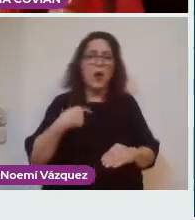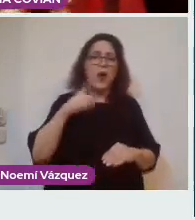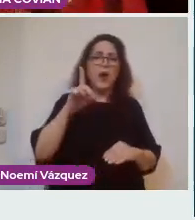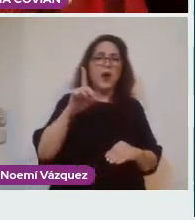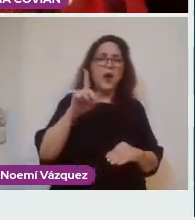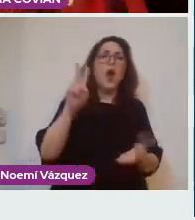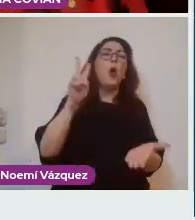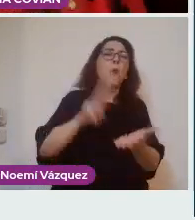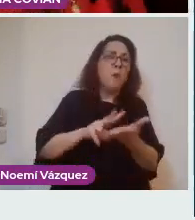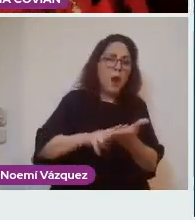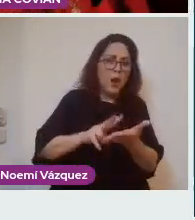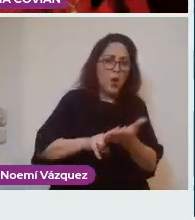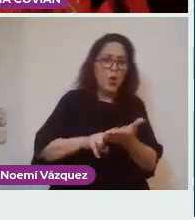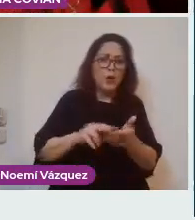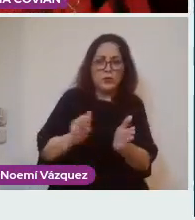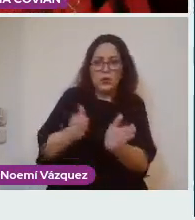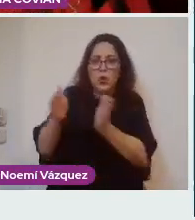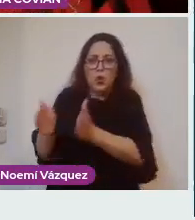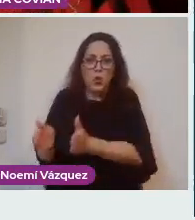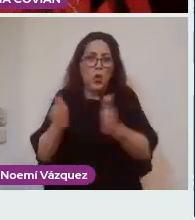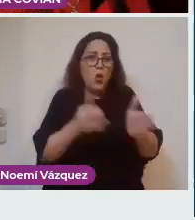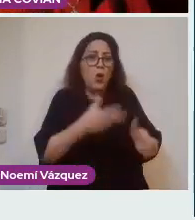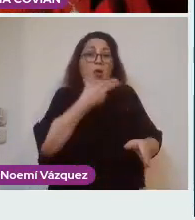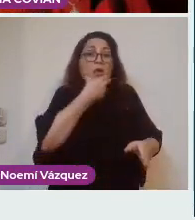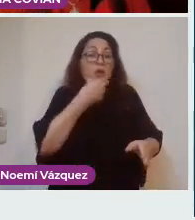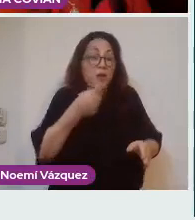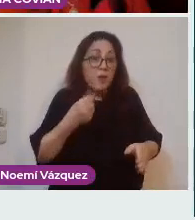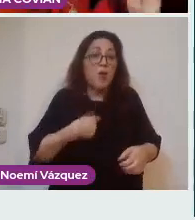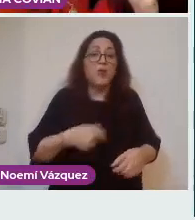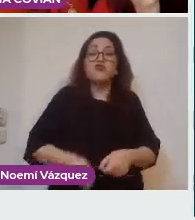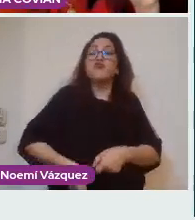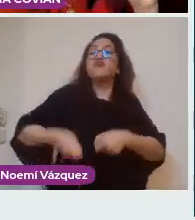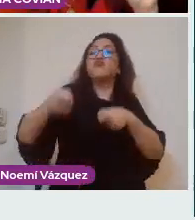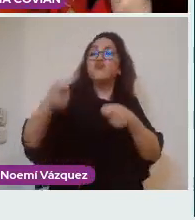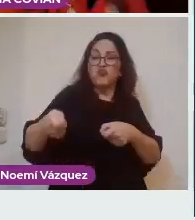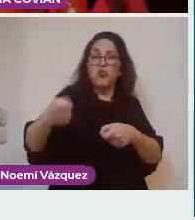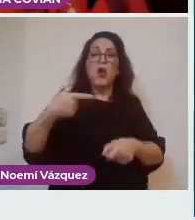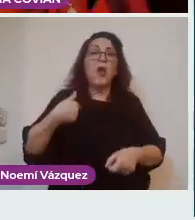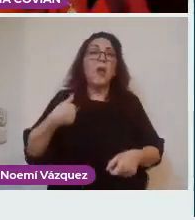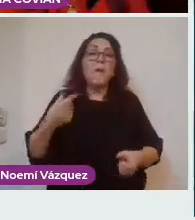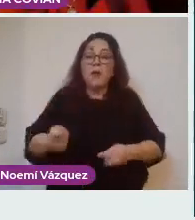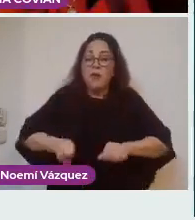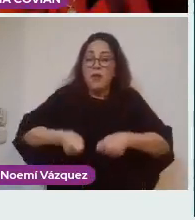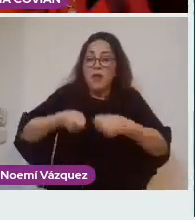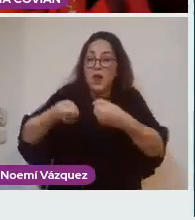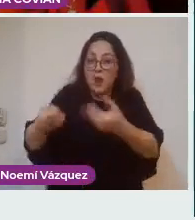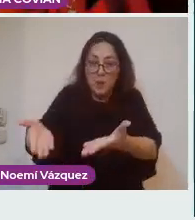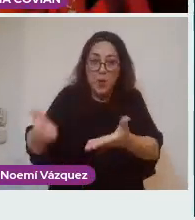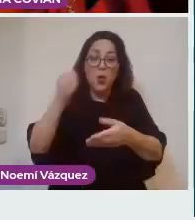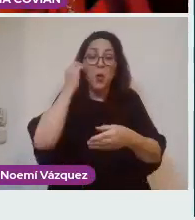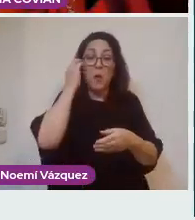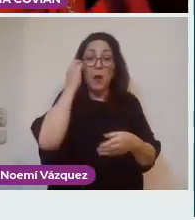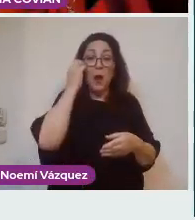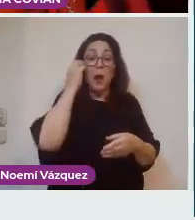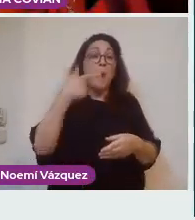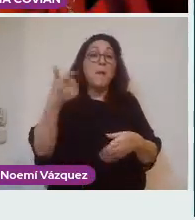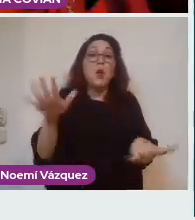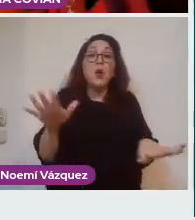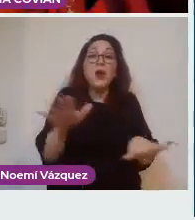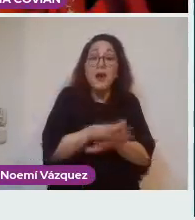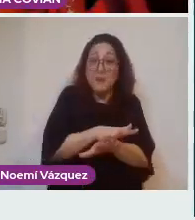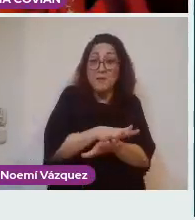La dinámica, por lo tanto, para nosotros o para las personas